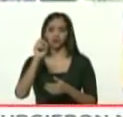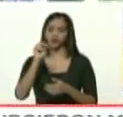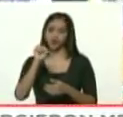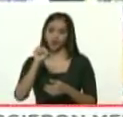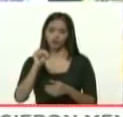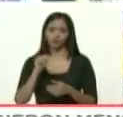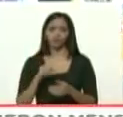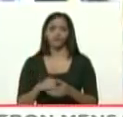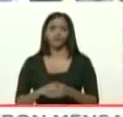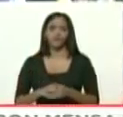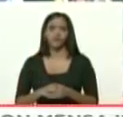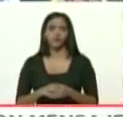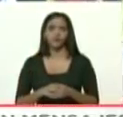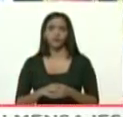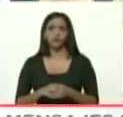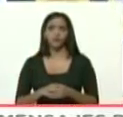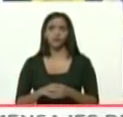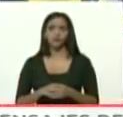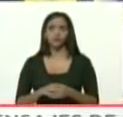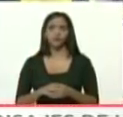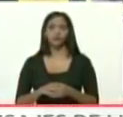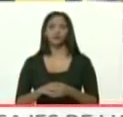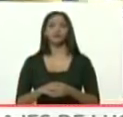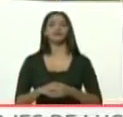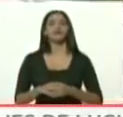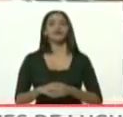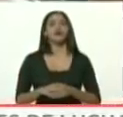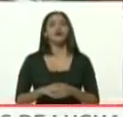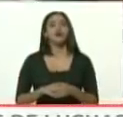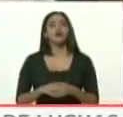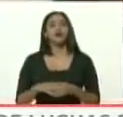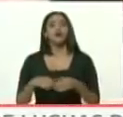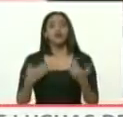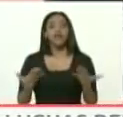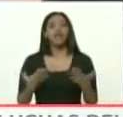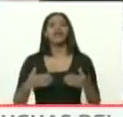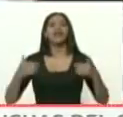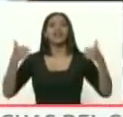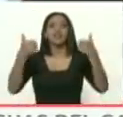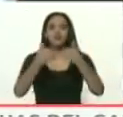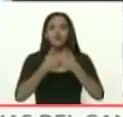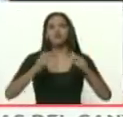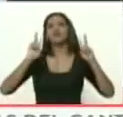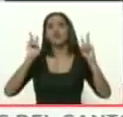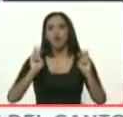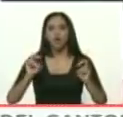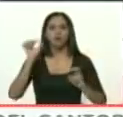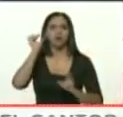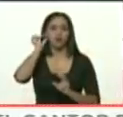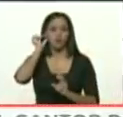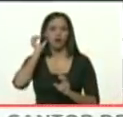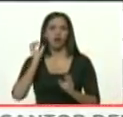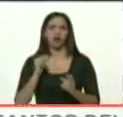Dávila Machado, de 24 años. Okay. Que actualmente pareja de Tibisay Vilera Pérez.